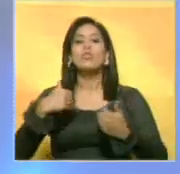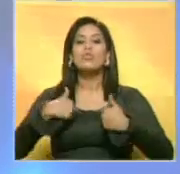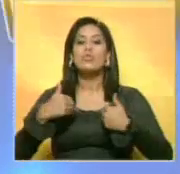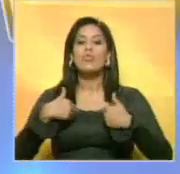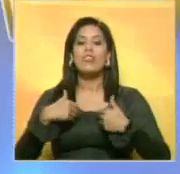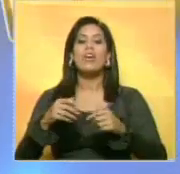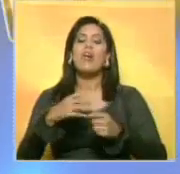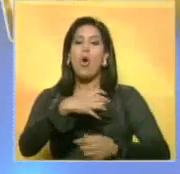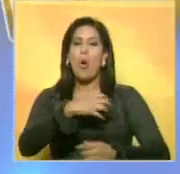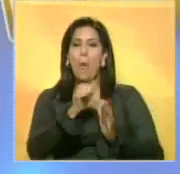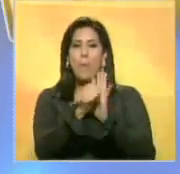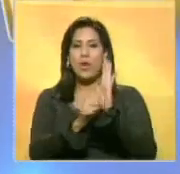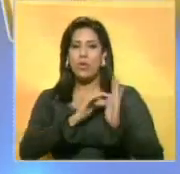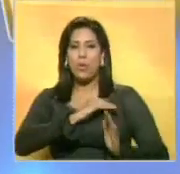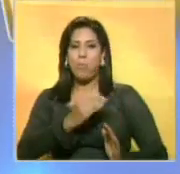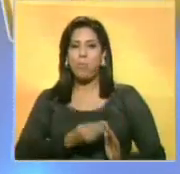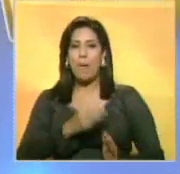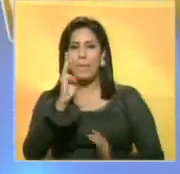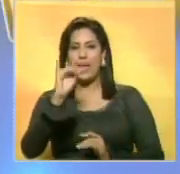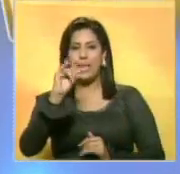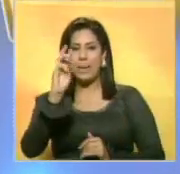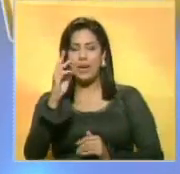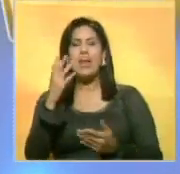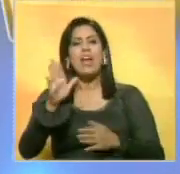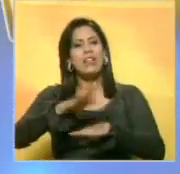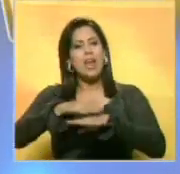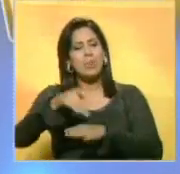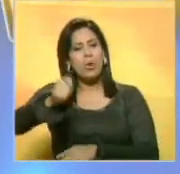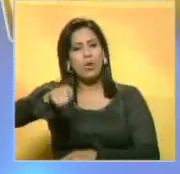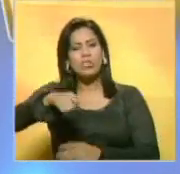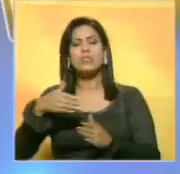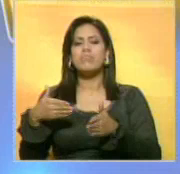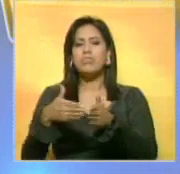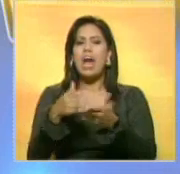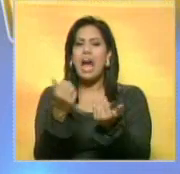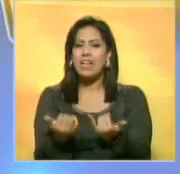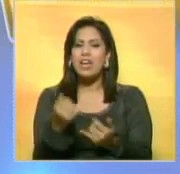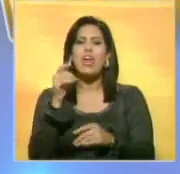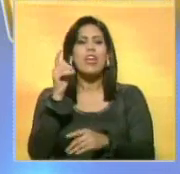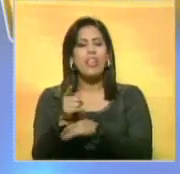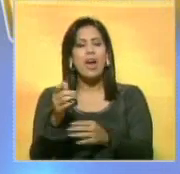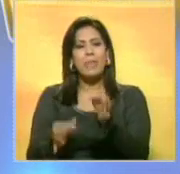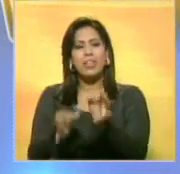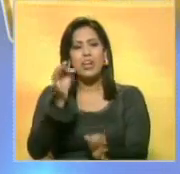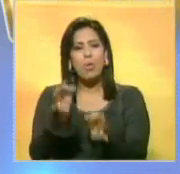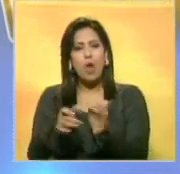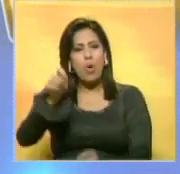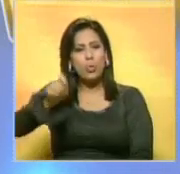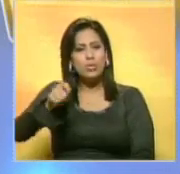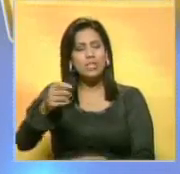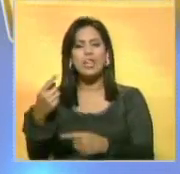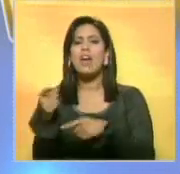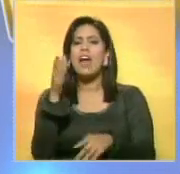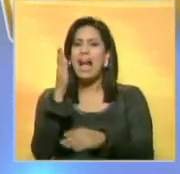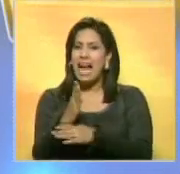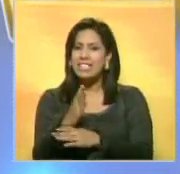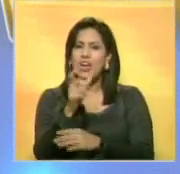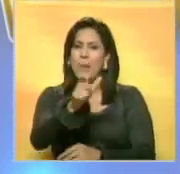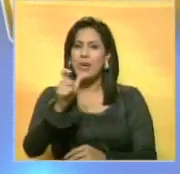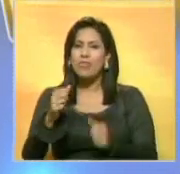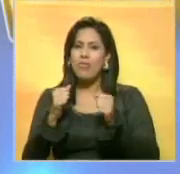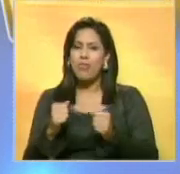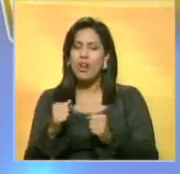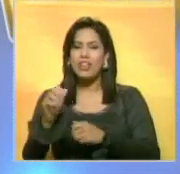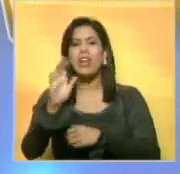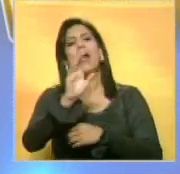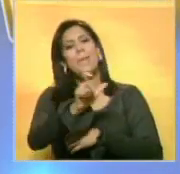afectadas por las prótesis mamarias PIP solicitaron a la Defensoría del Pueblo que interceda y exija al Tribunal Supremo de Justicia una sentencia firme que